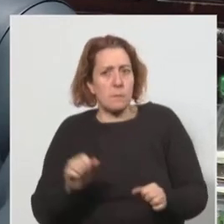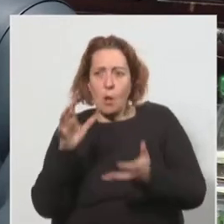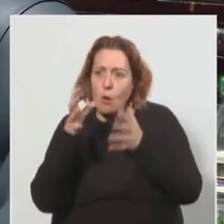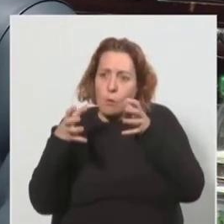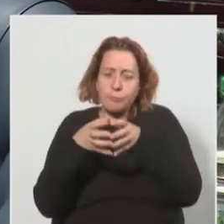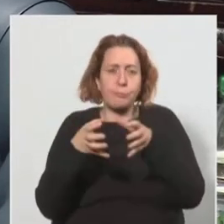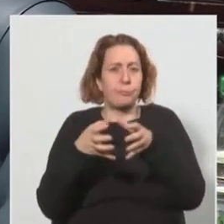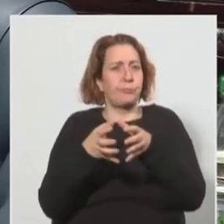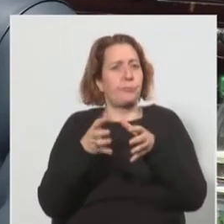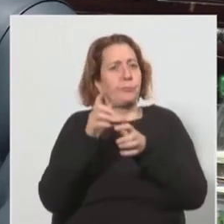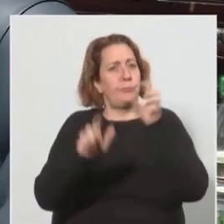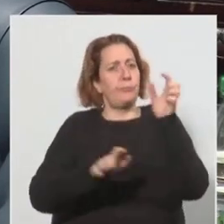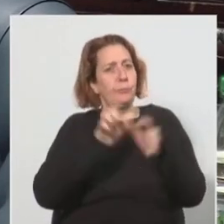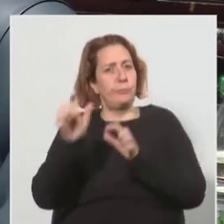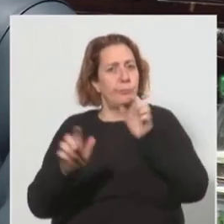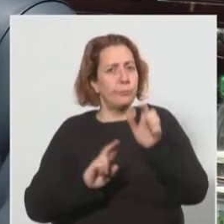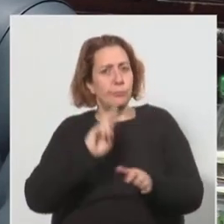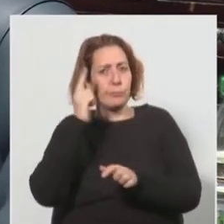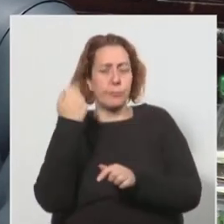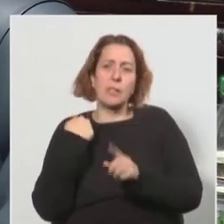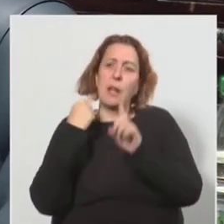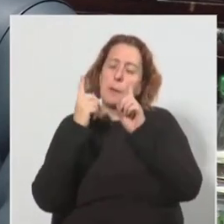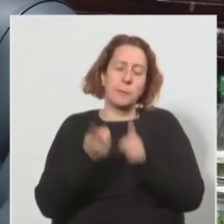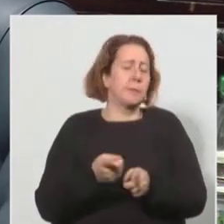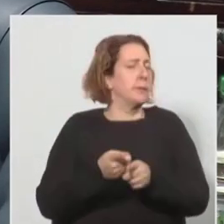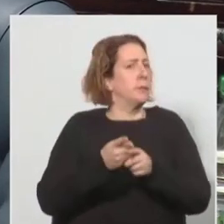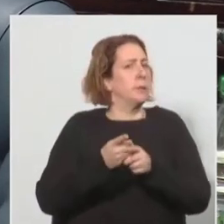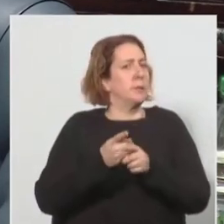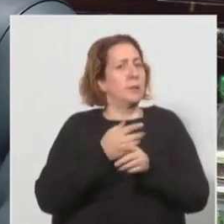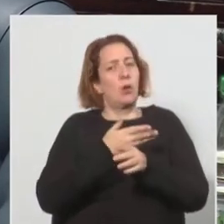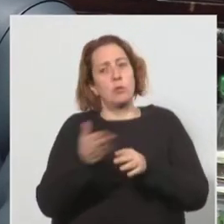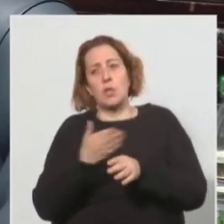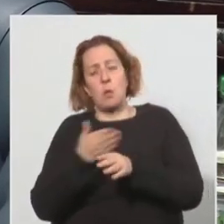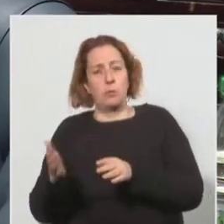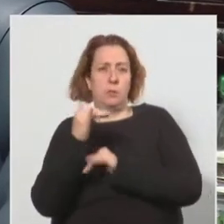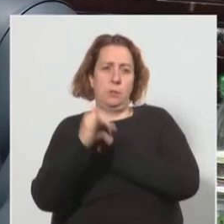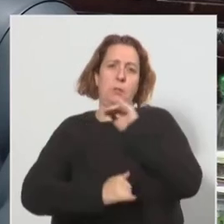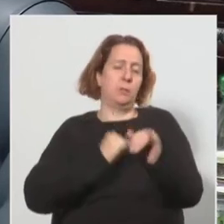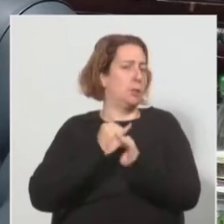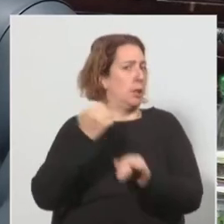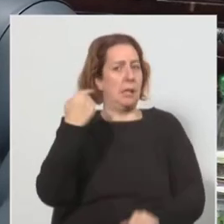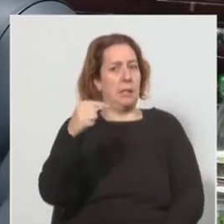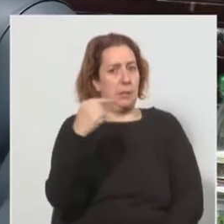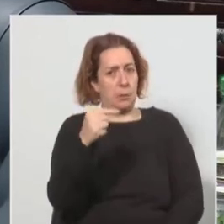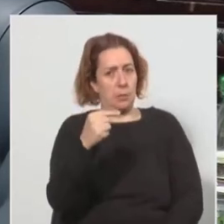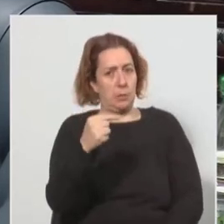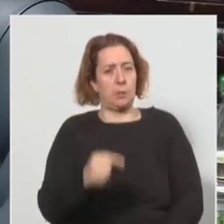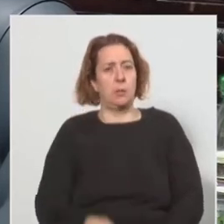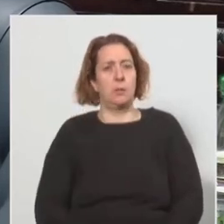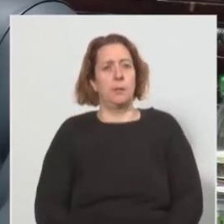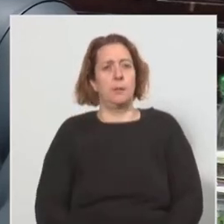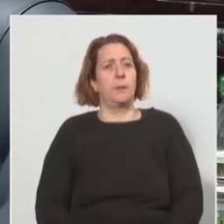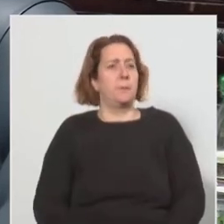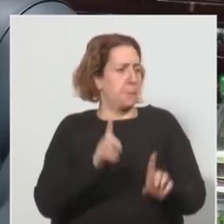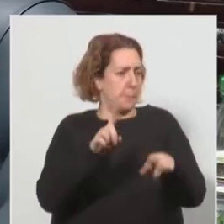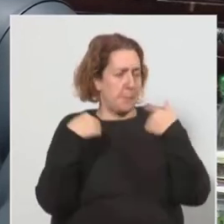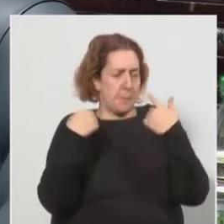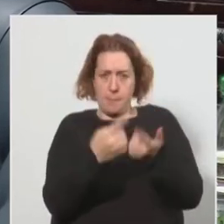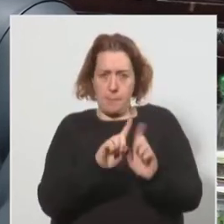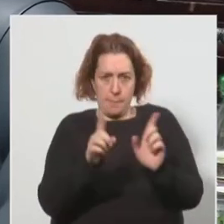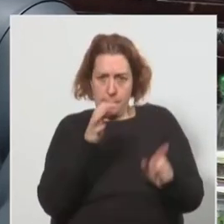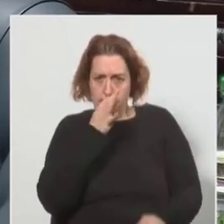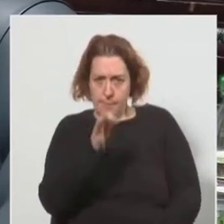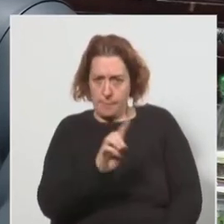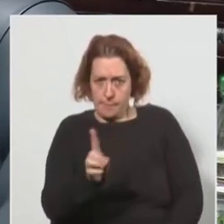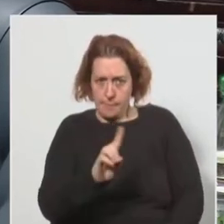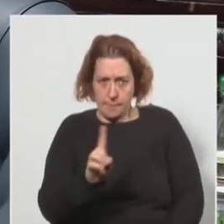con repercusiones internacionales muy negativas. No lo decimos nosotros, de eso